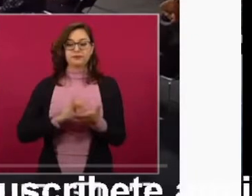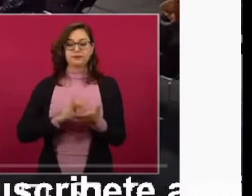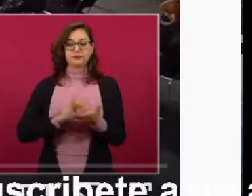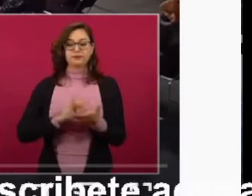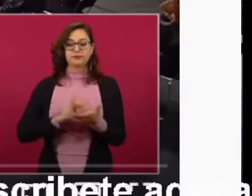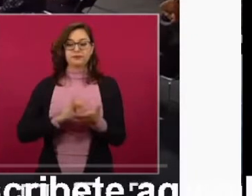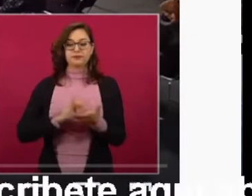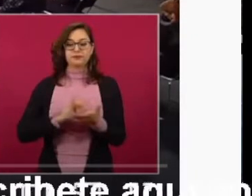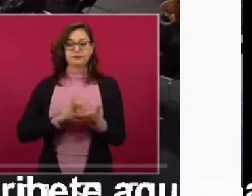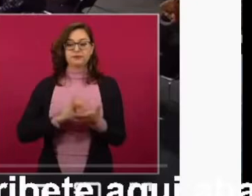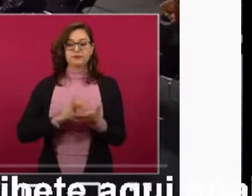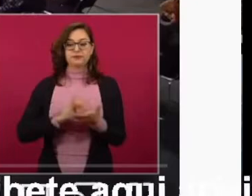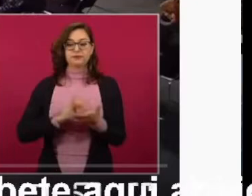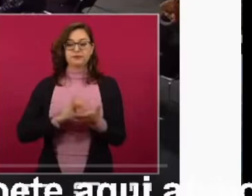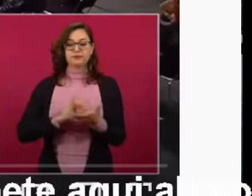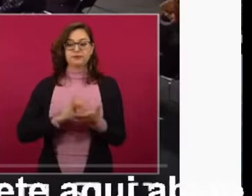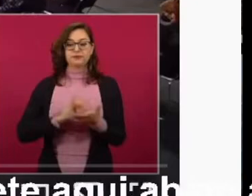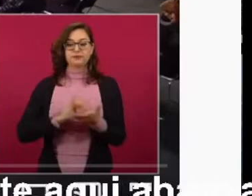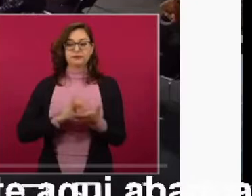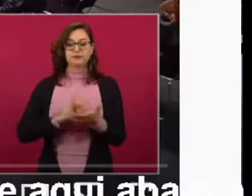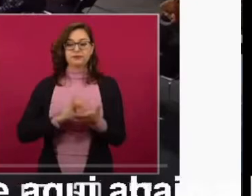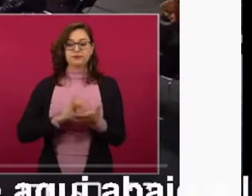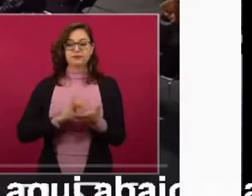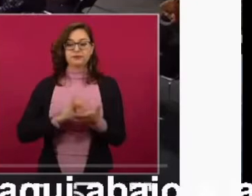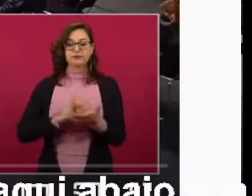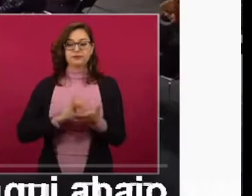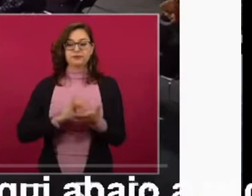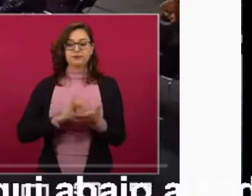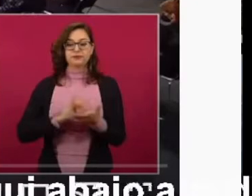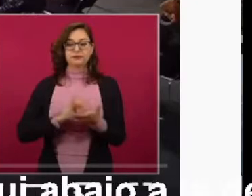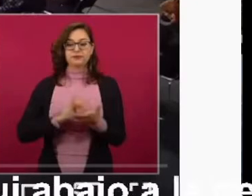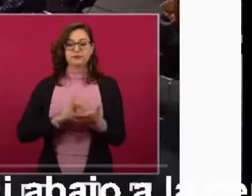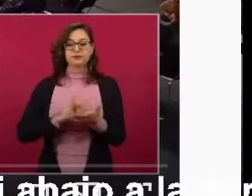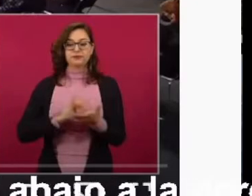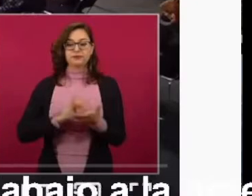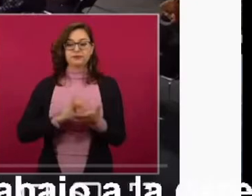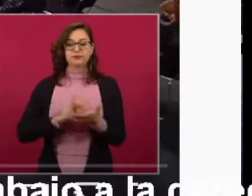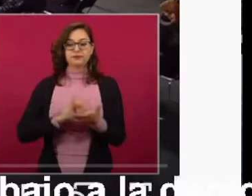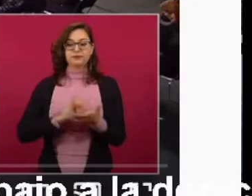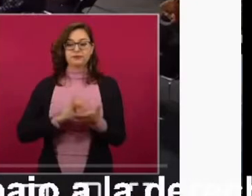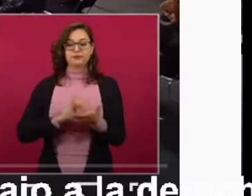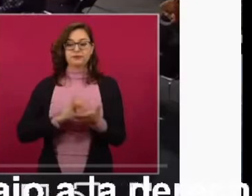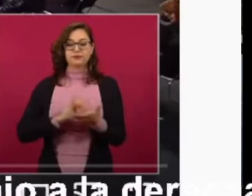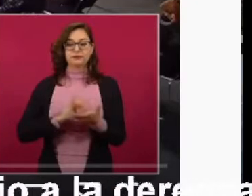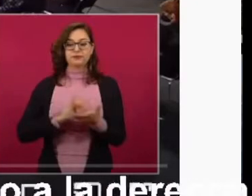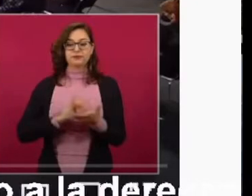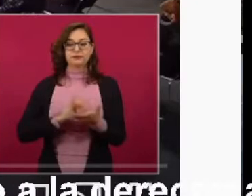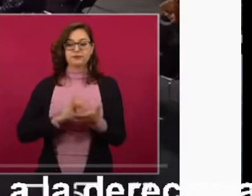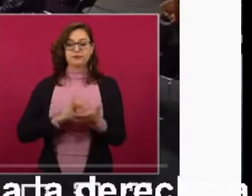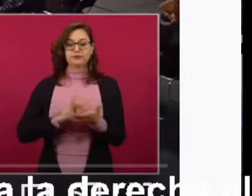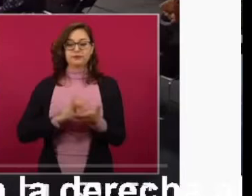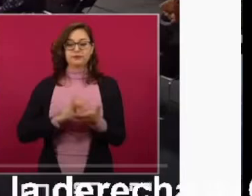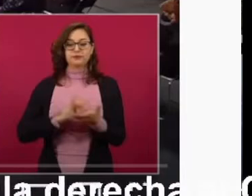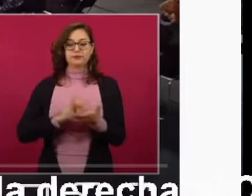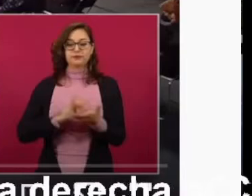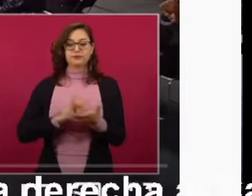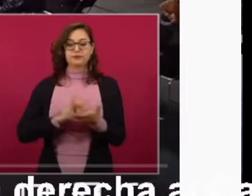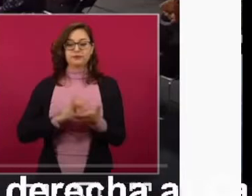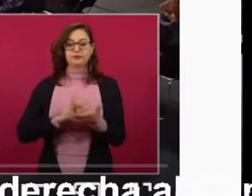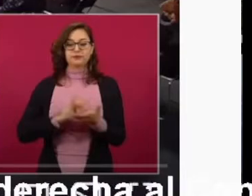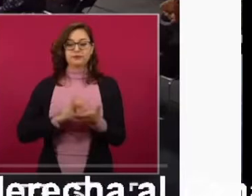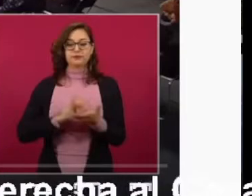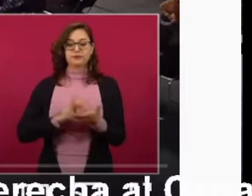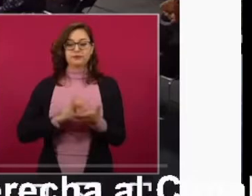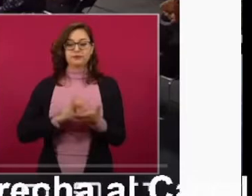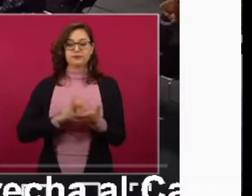y que después se llevaban nada menos que el erario de la gente pobre que eso es lo peor